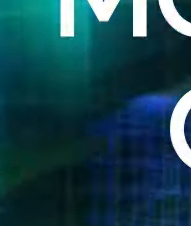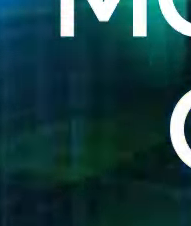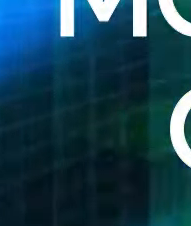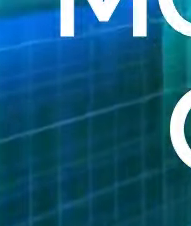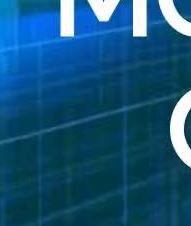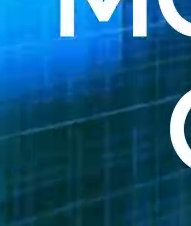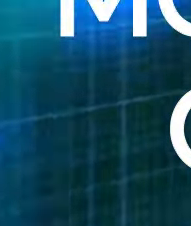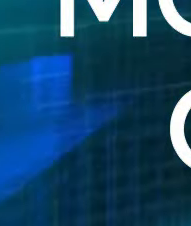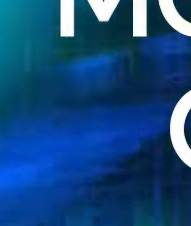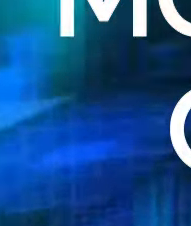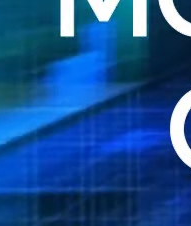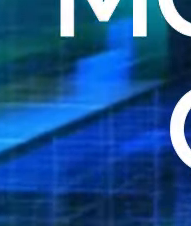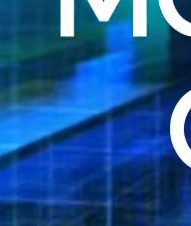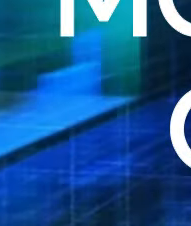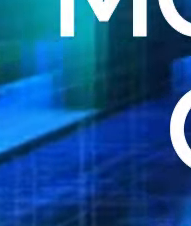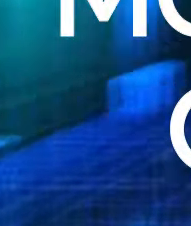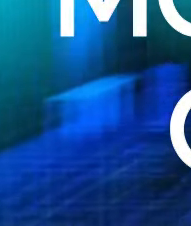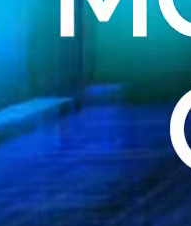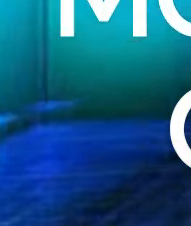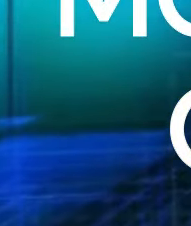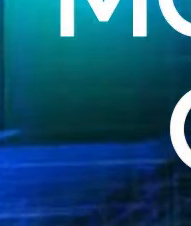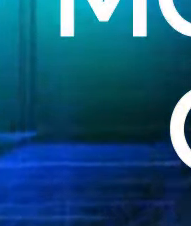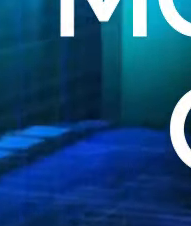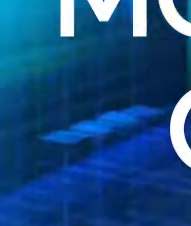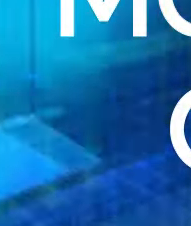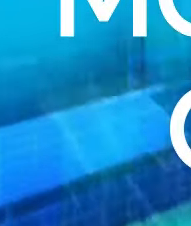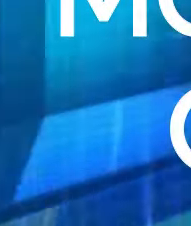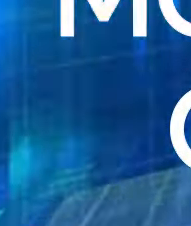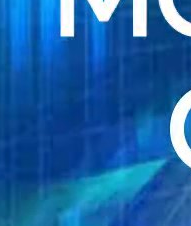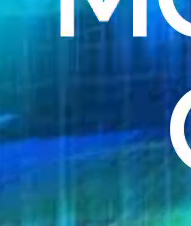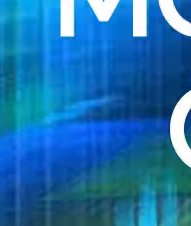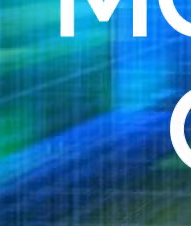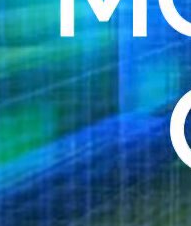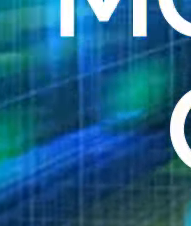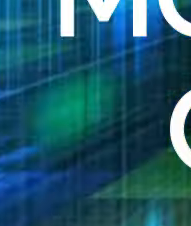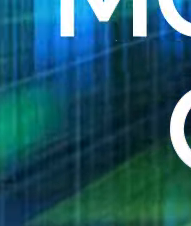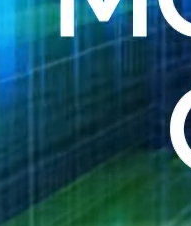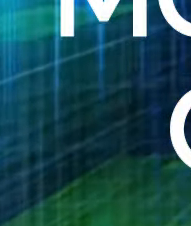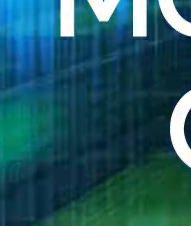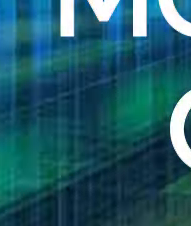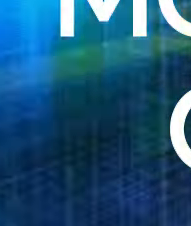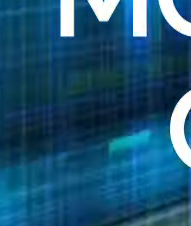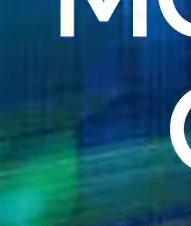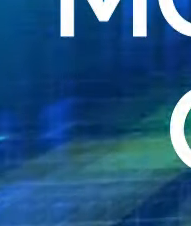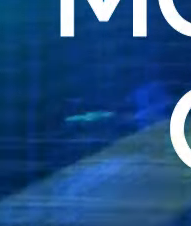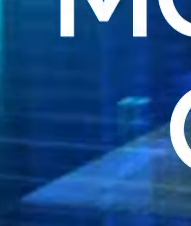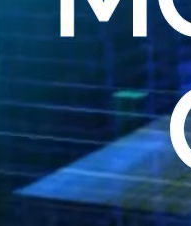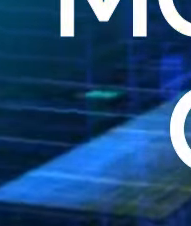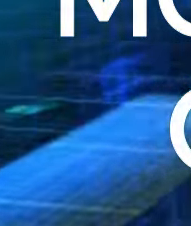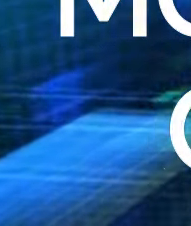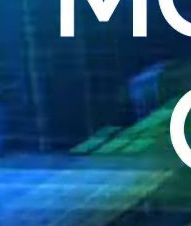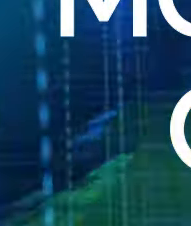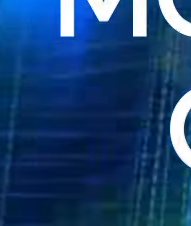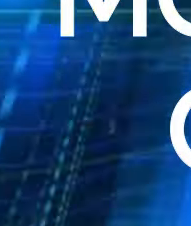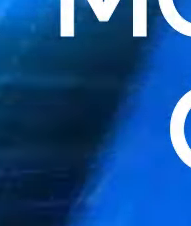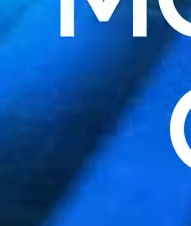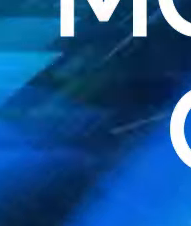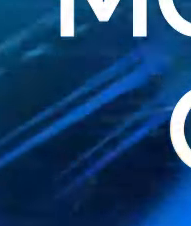de Jalisco. Acaba el Tribunal Electoral del Poder Judicial de la Federación, que tiene allá su sede